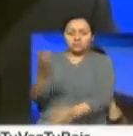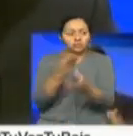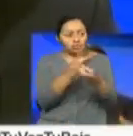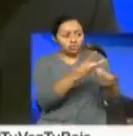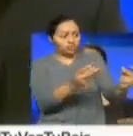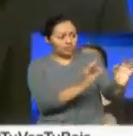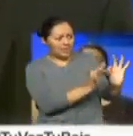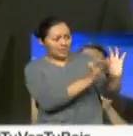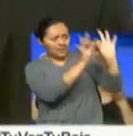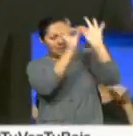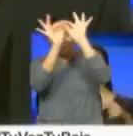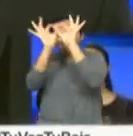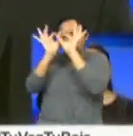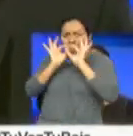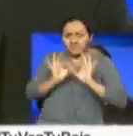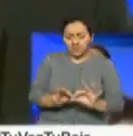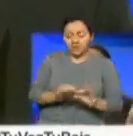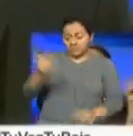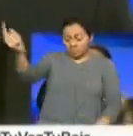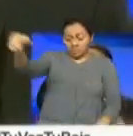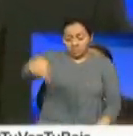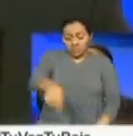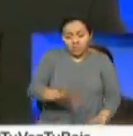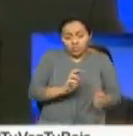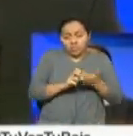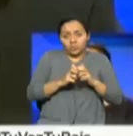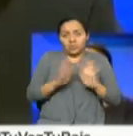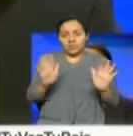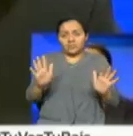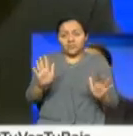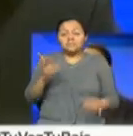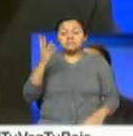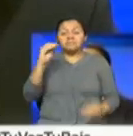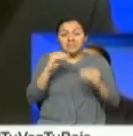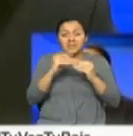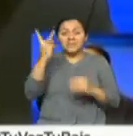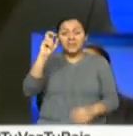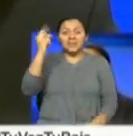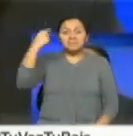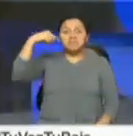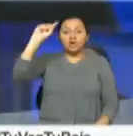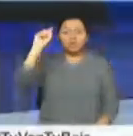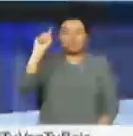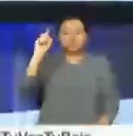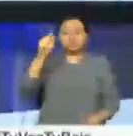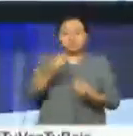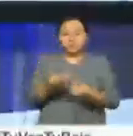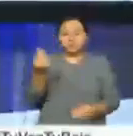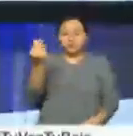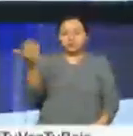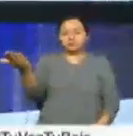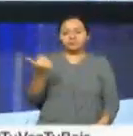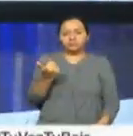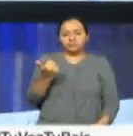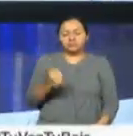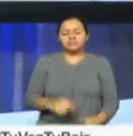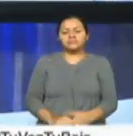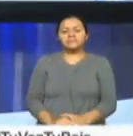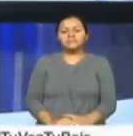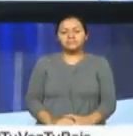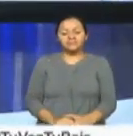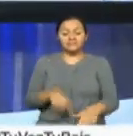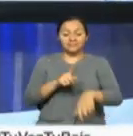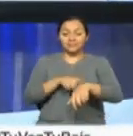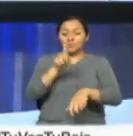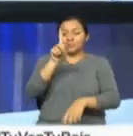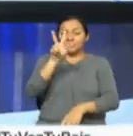la represa San Francisco. Y nos pagó 20 millones por lucro cesante. Con 35,